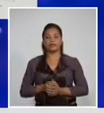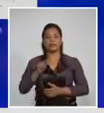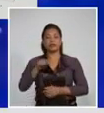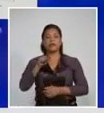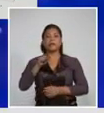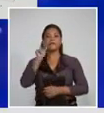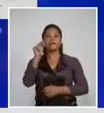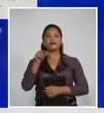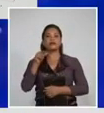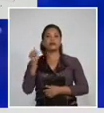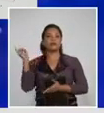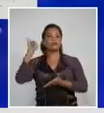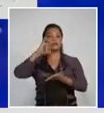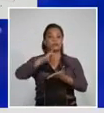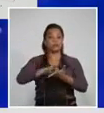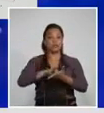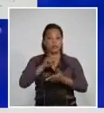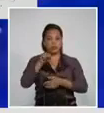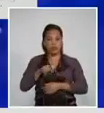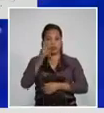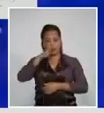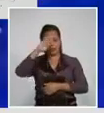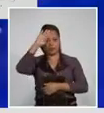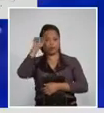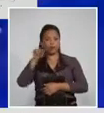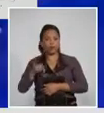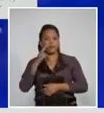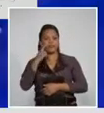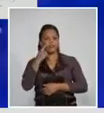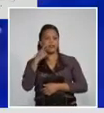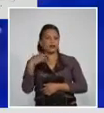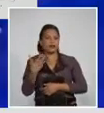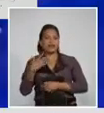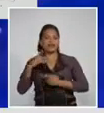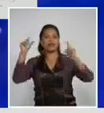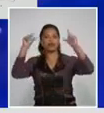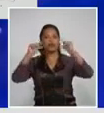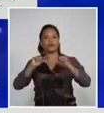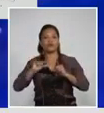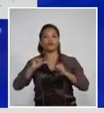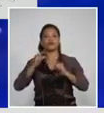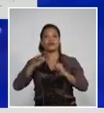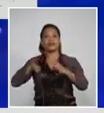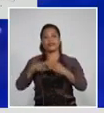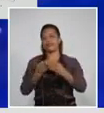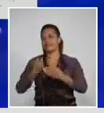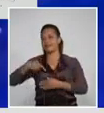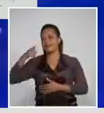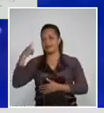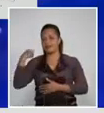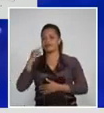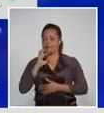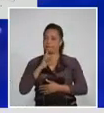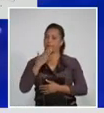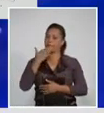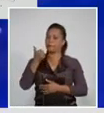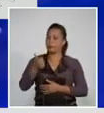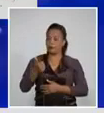importados, se ve la reducción que tuvimos en el día de ayer y podemos decir que